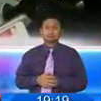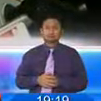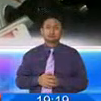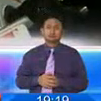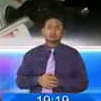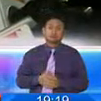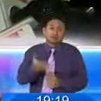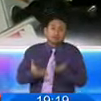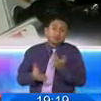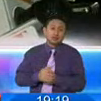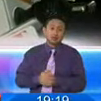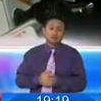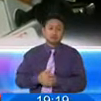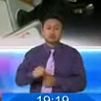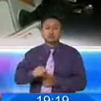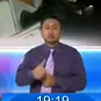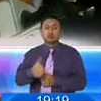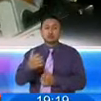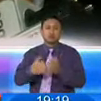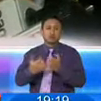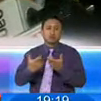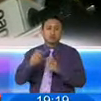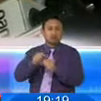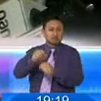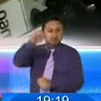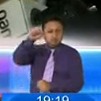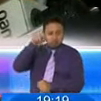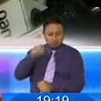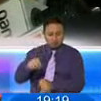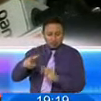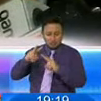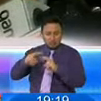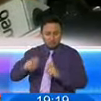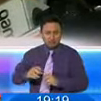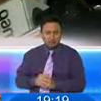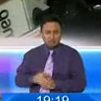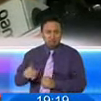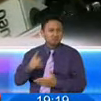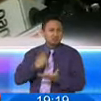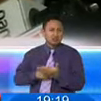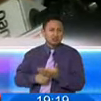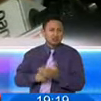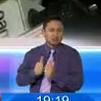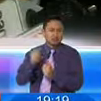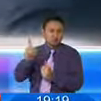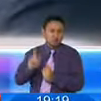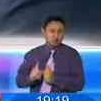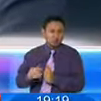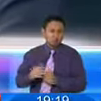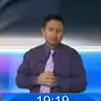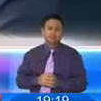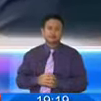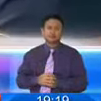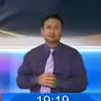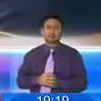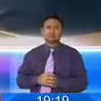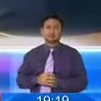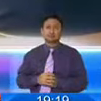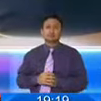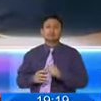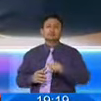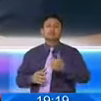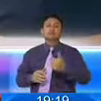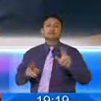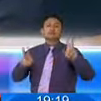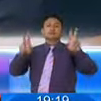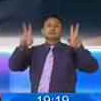abran otros delitos dentro de esa Fiscalía. Analizaremos y tomaremos la decisión del caso. Otra de las situaciones irregulares